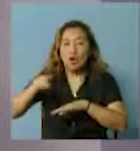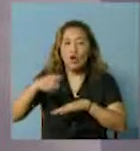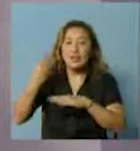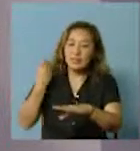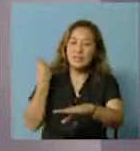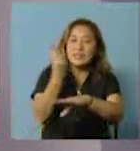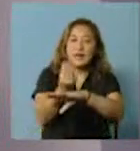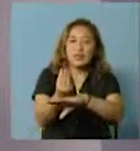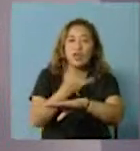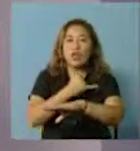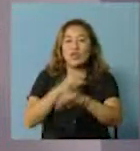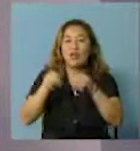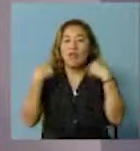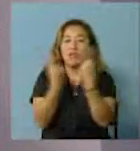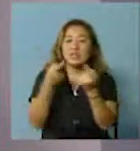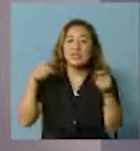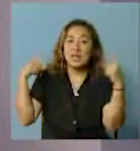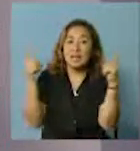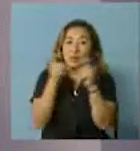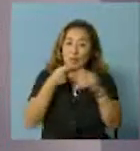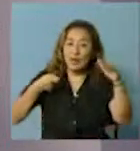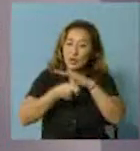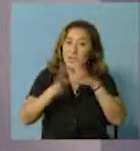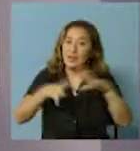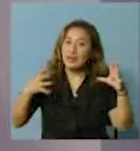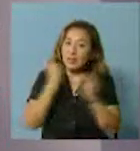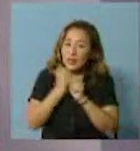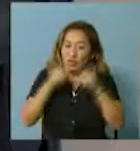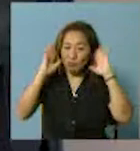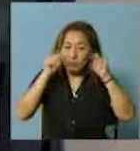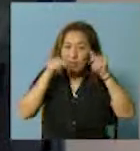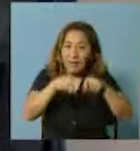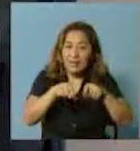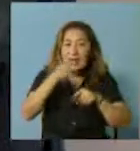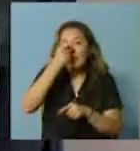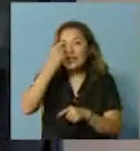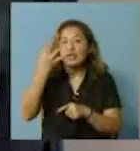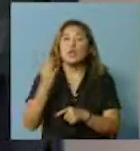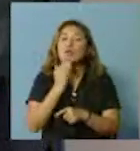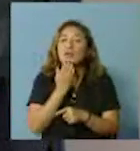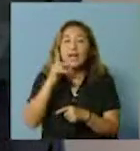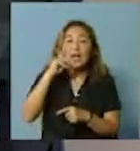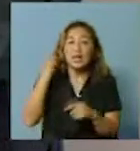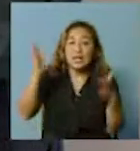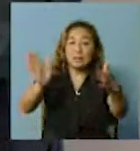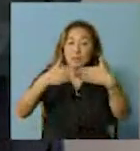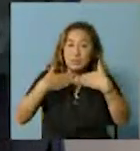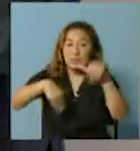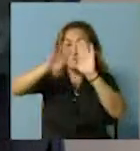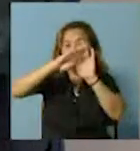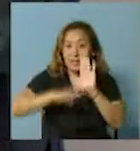representarlo en la oficina anticorrupción y estamos trabajando fuertemente en eso el 24 abril el día que cierren las listas